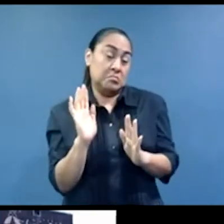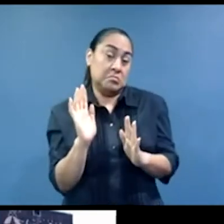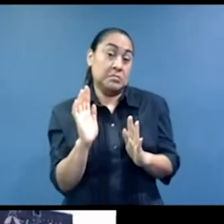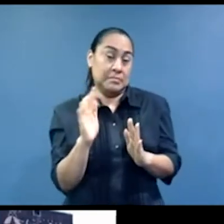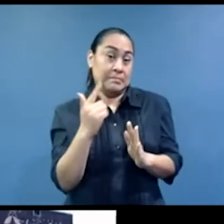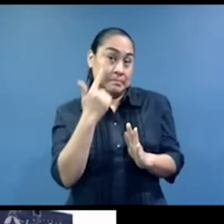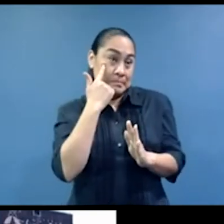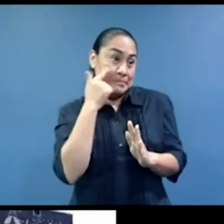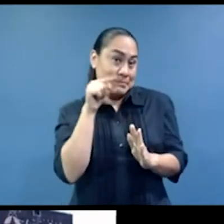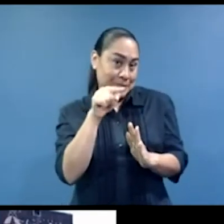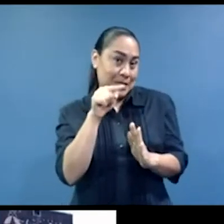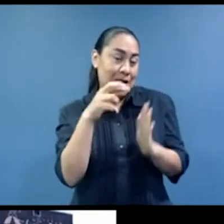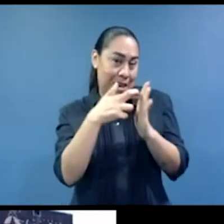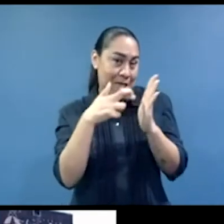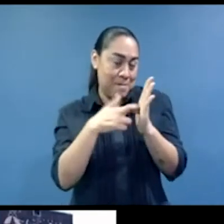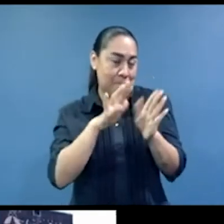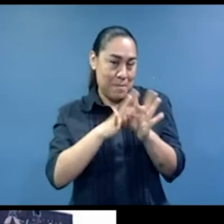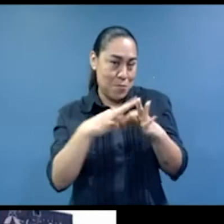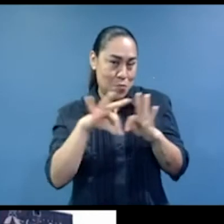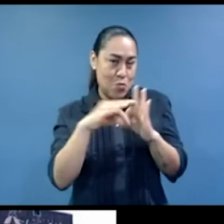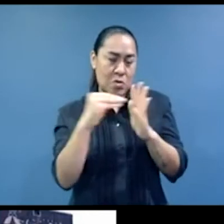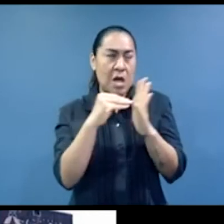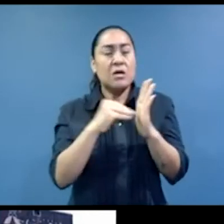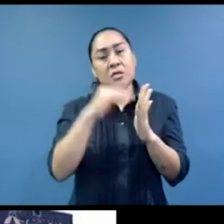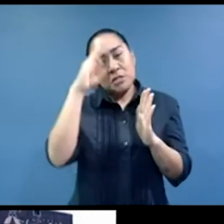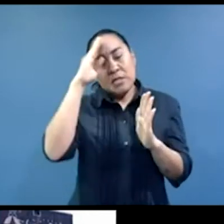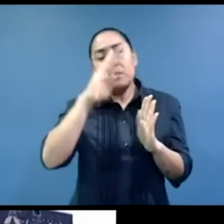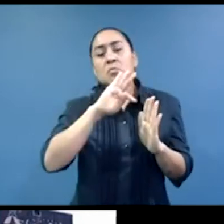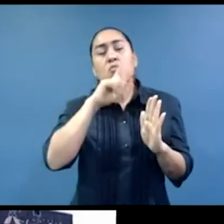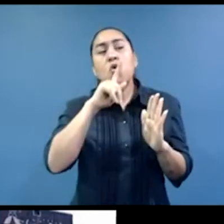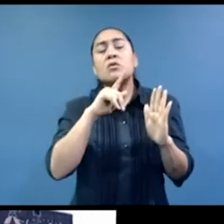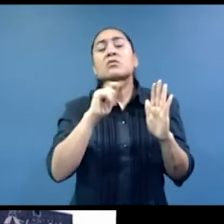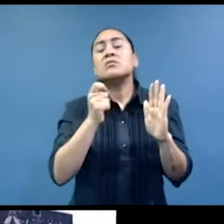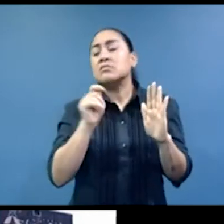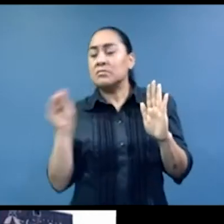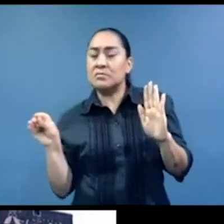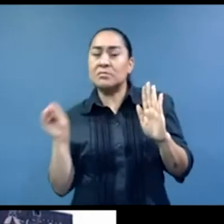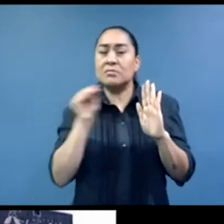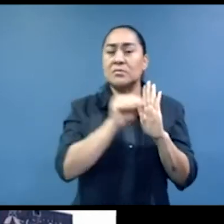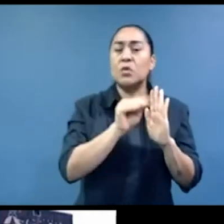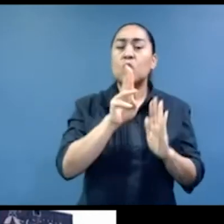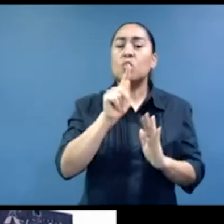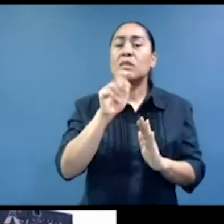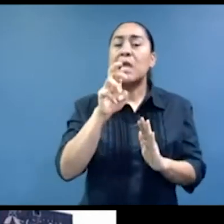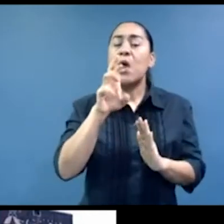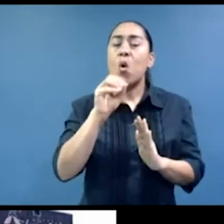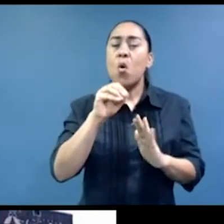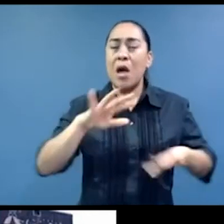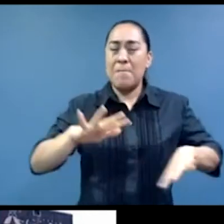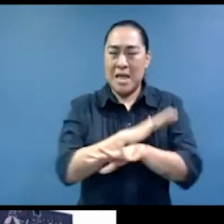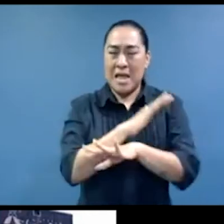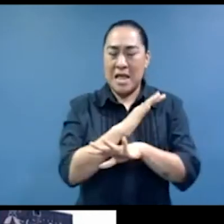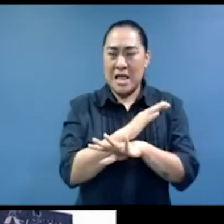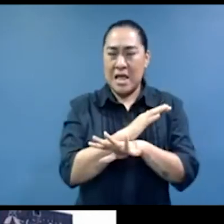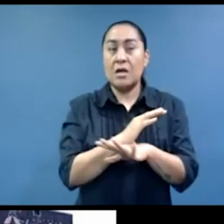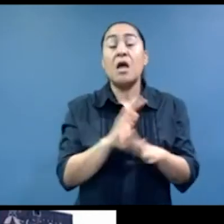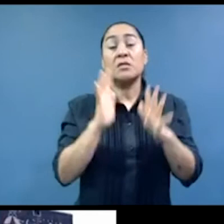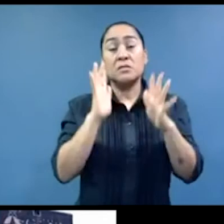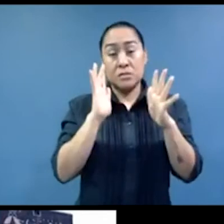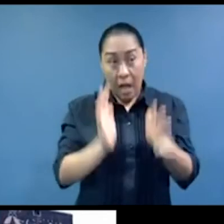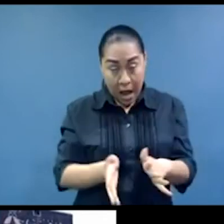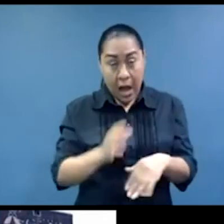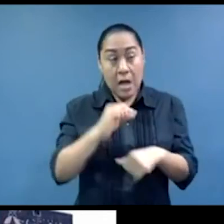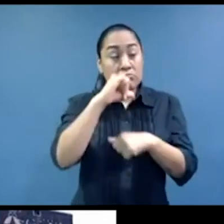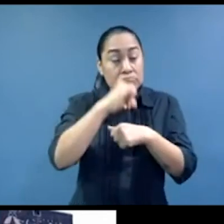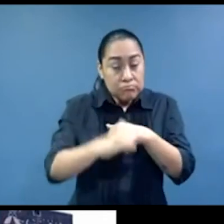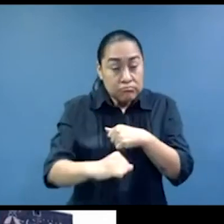reglas claras, pero sería la de un trasplante de útero. El trasplante de útero ya se ha logrado realizar con